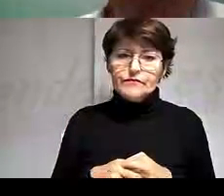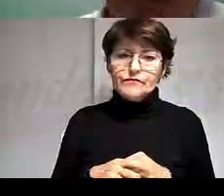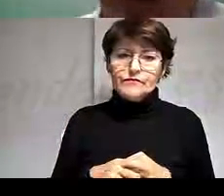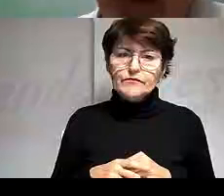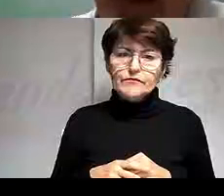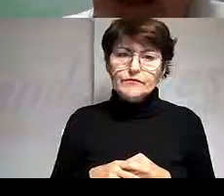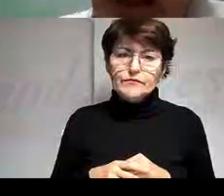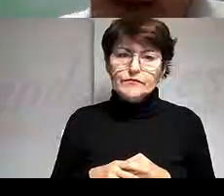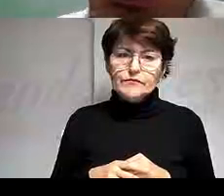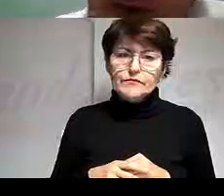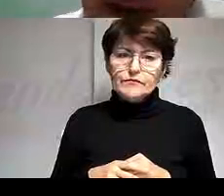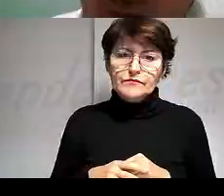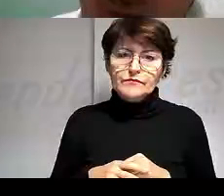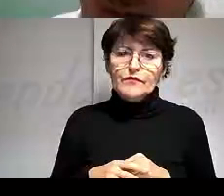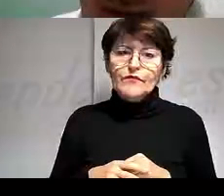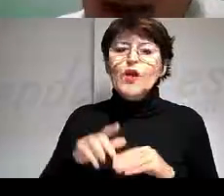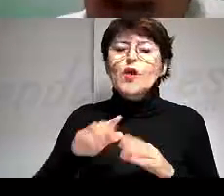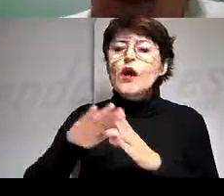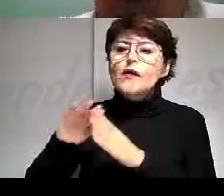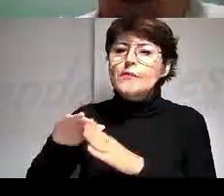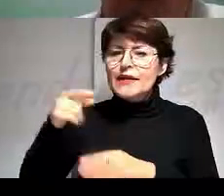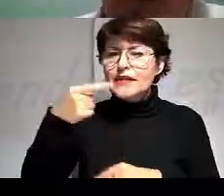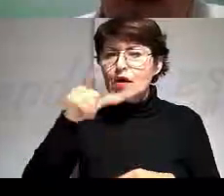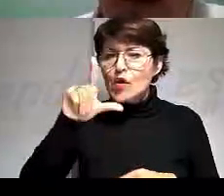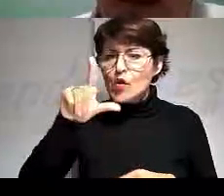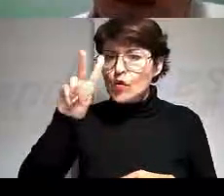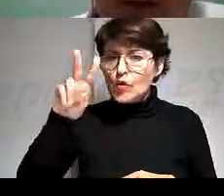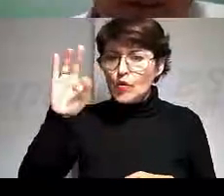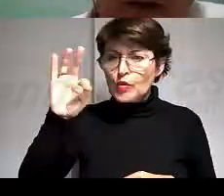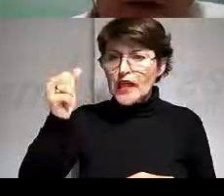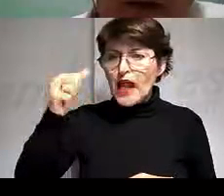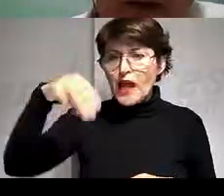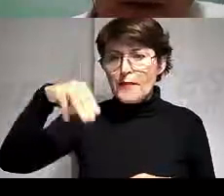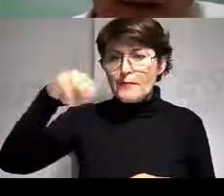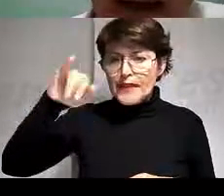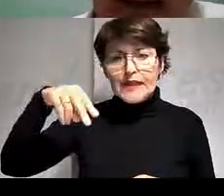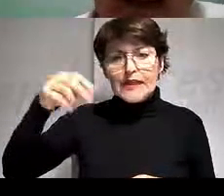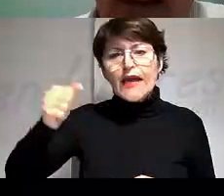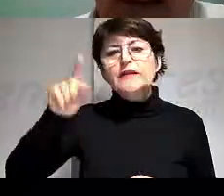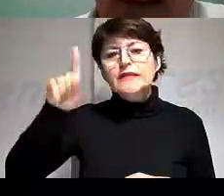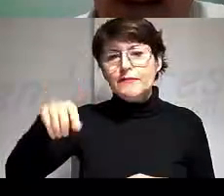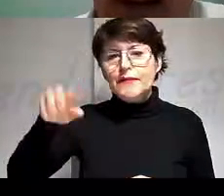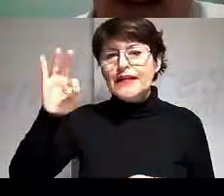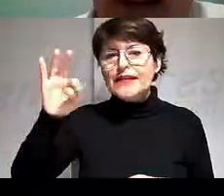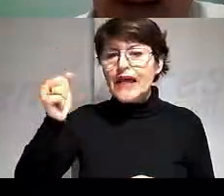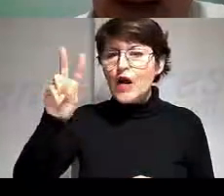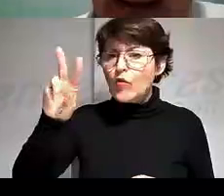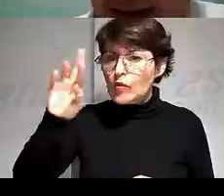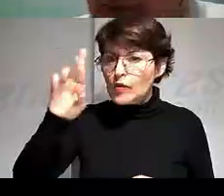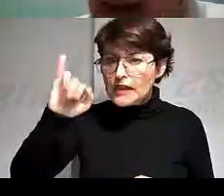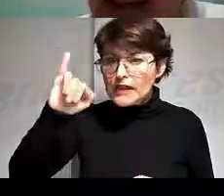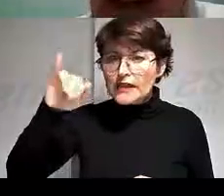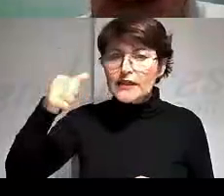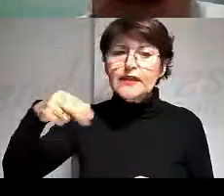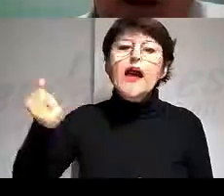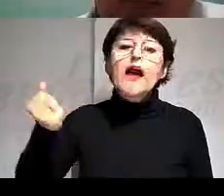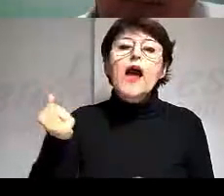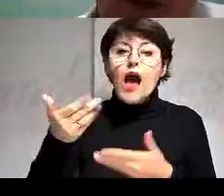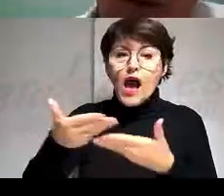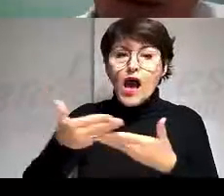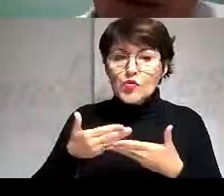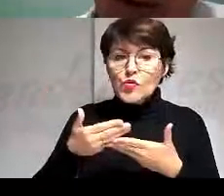tengamos aquí. La glutamina junto a la taurina son los dos precursores esenciales del GABA, del